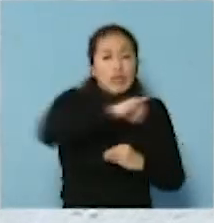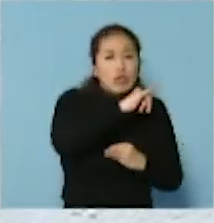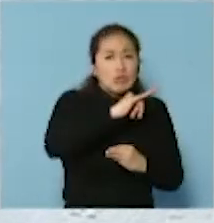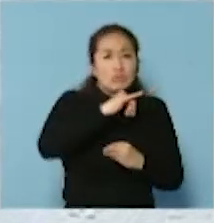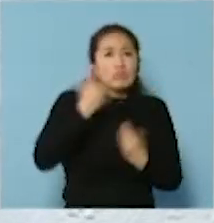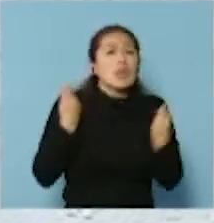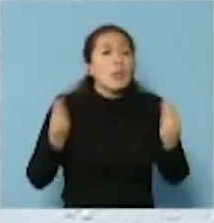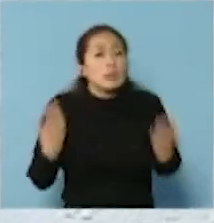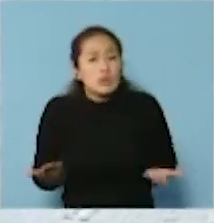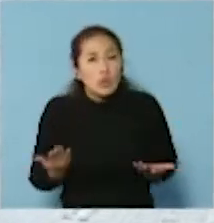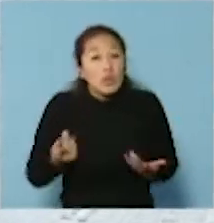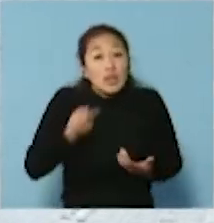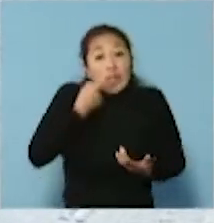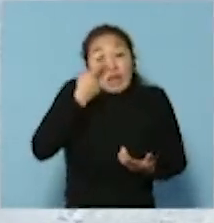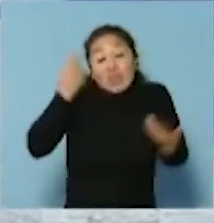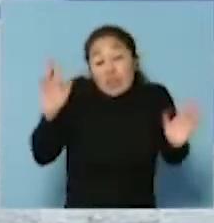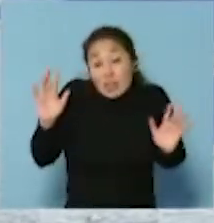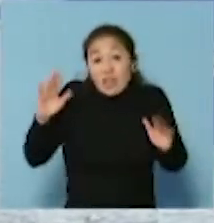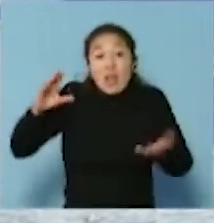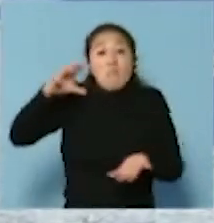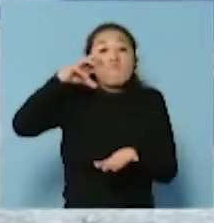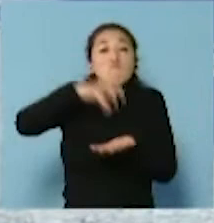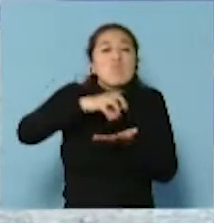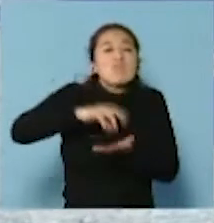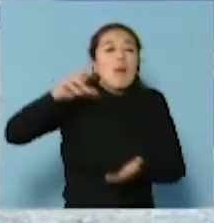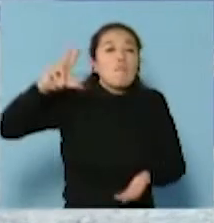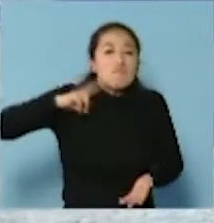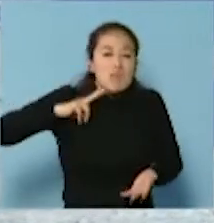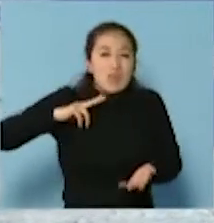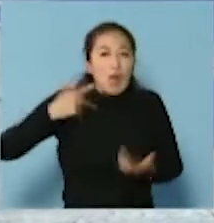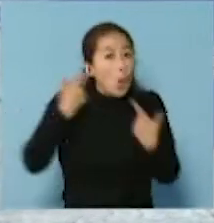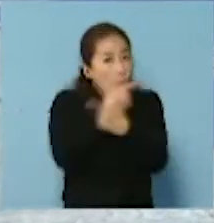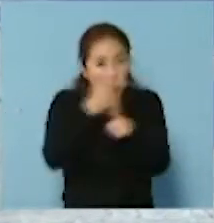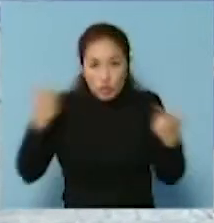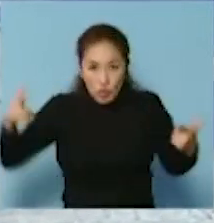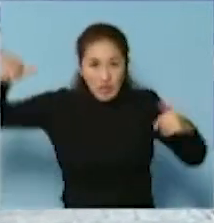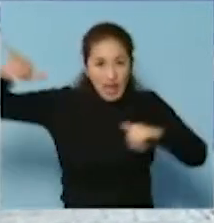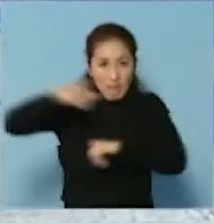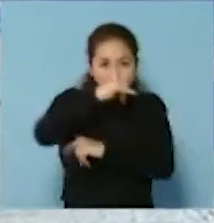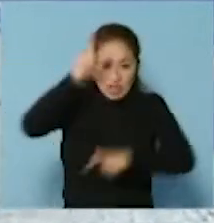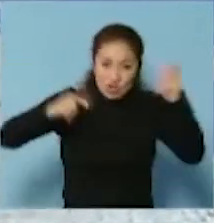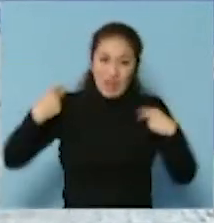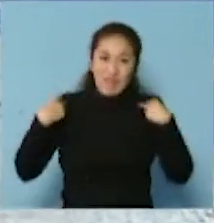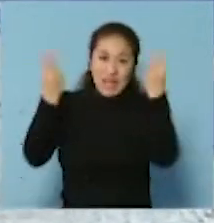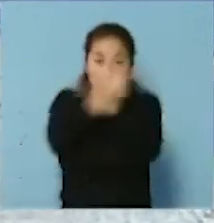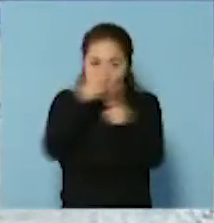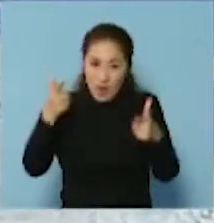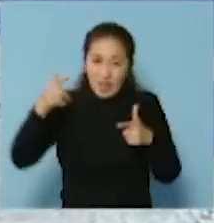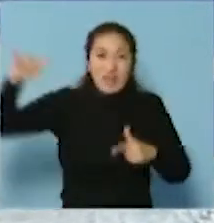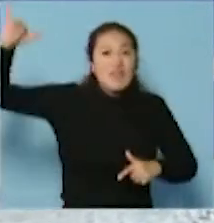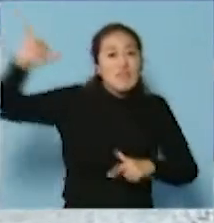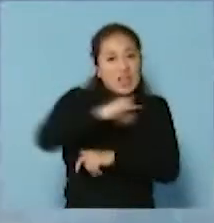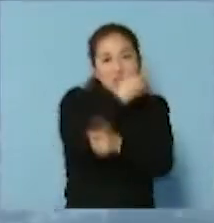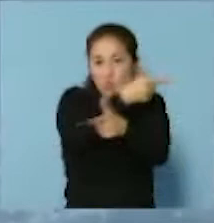y bueno esos son intereses privados y cuando no tienen pasajeros no huele el avión o sea se habían comprometido